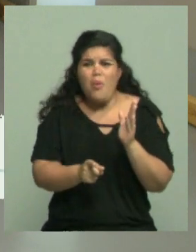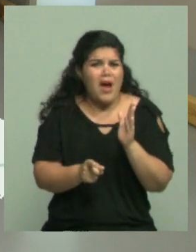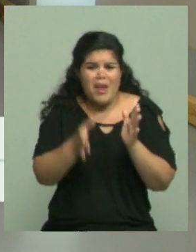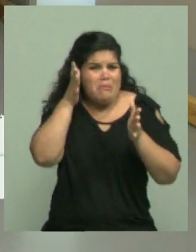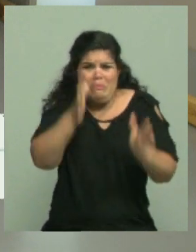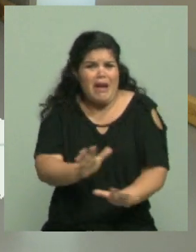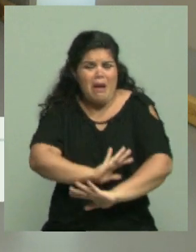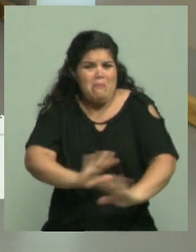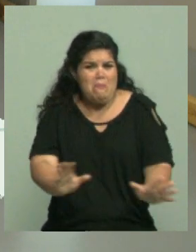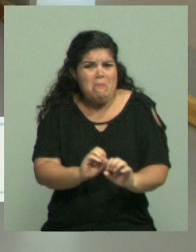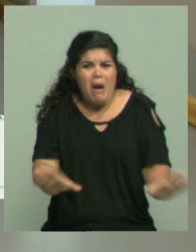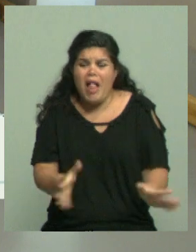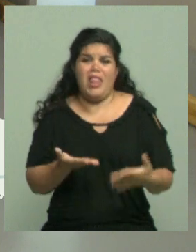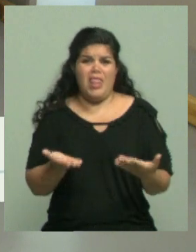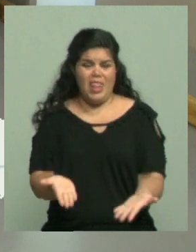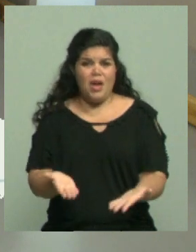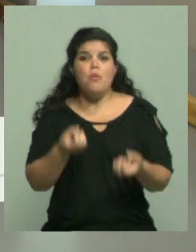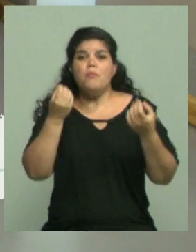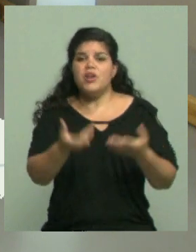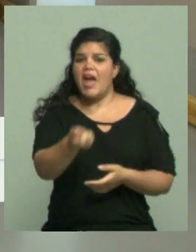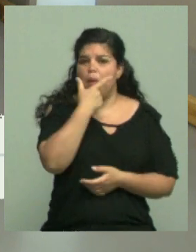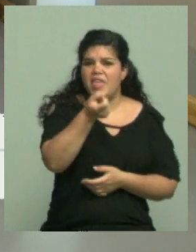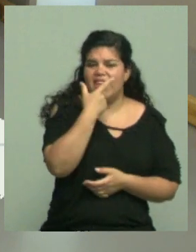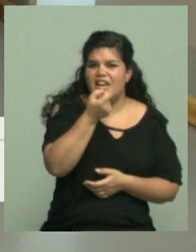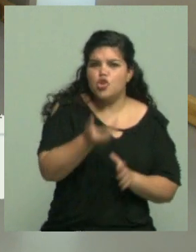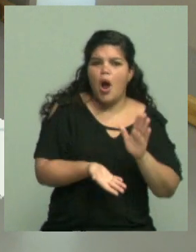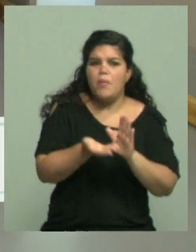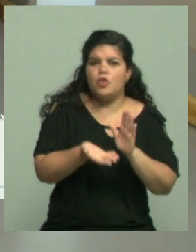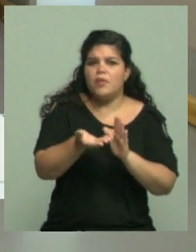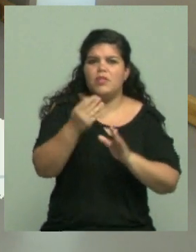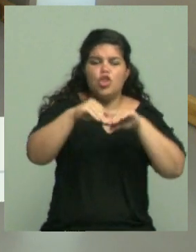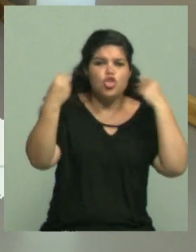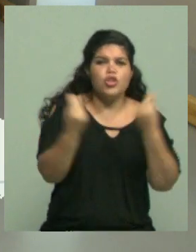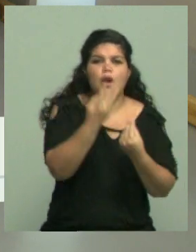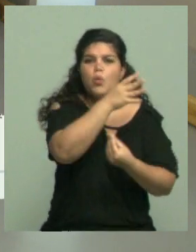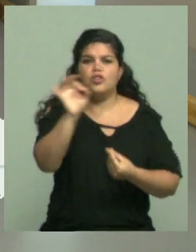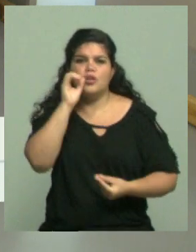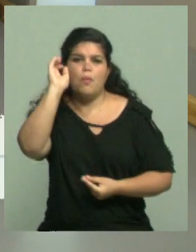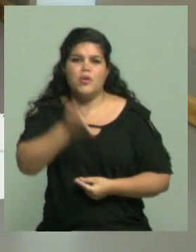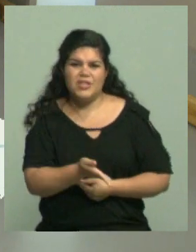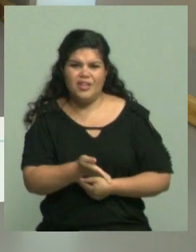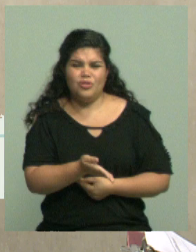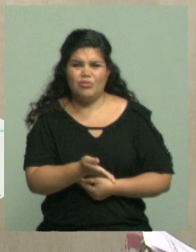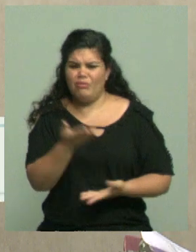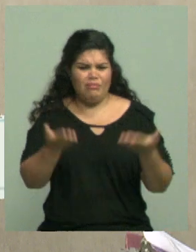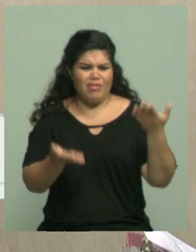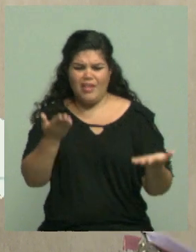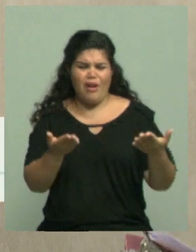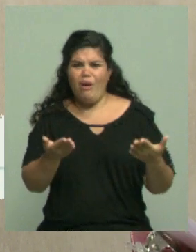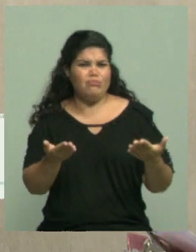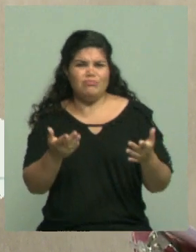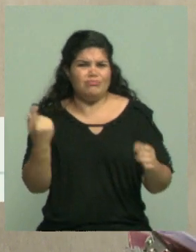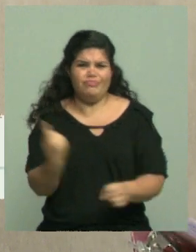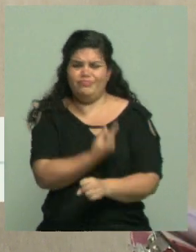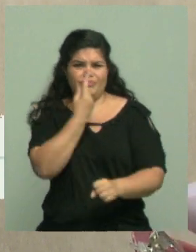ser elevado el valor de los medicamentos porque han aumentado hasta 400% en este último año, ¿no? Y remedios que son de consumo masivo, digamos,